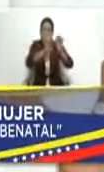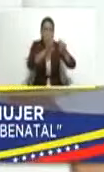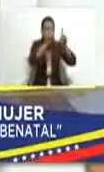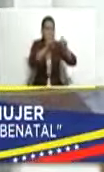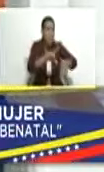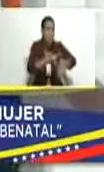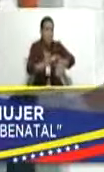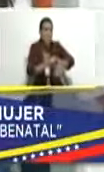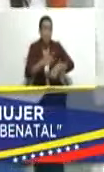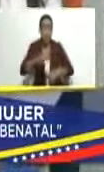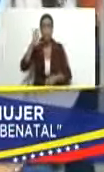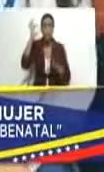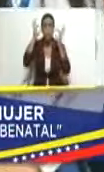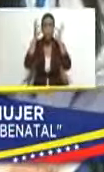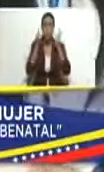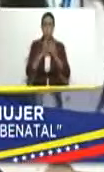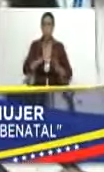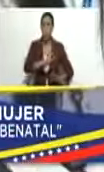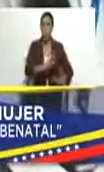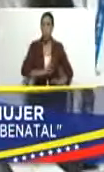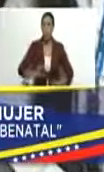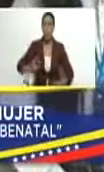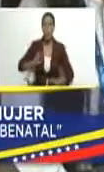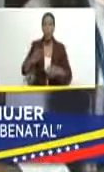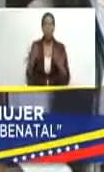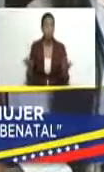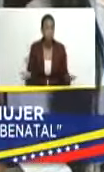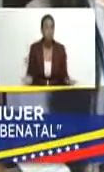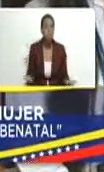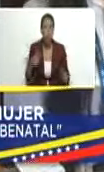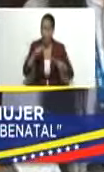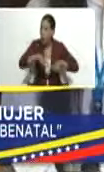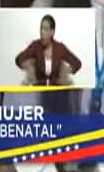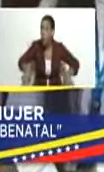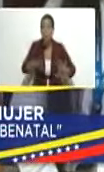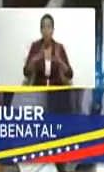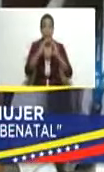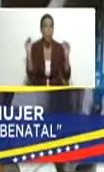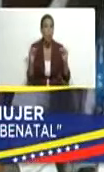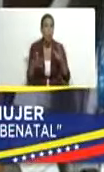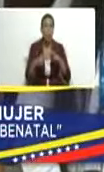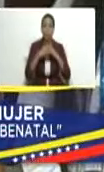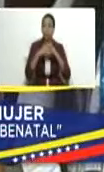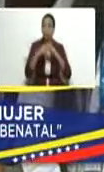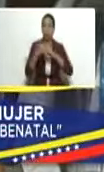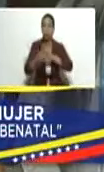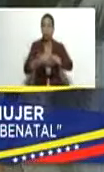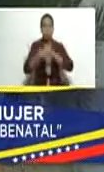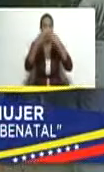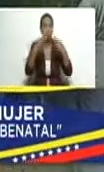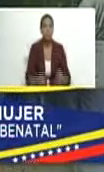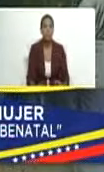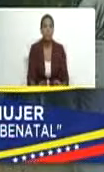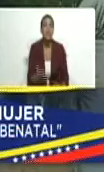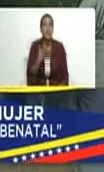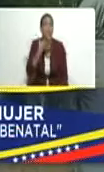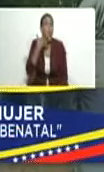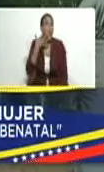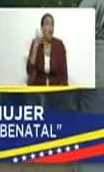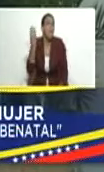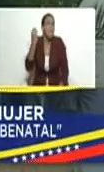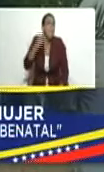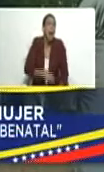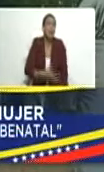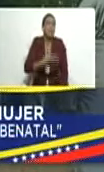cada una de las personas que viven en esta comunidad, aquí, con todos estos implementos. Y más orgullosa me